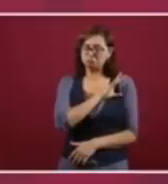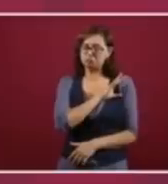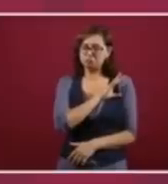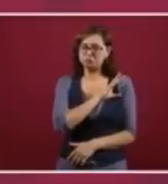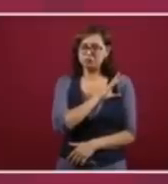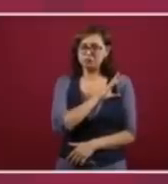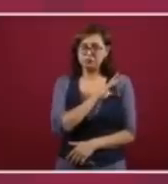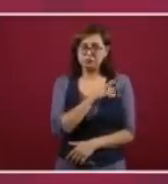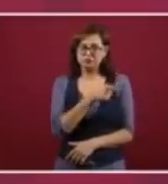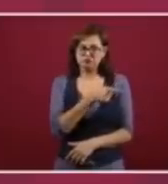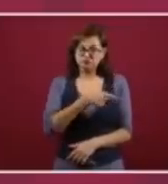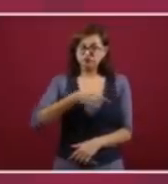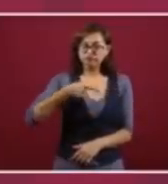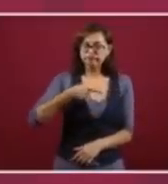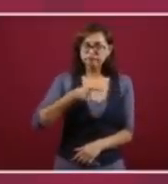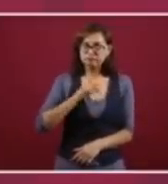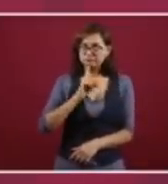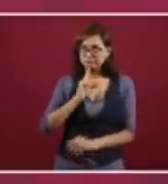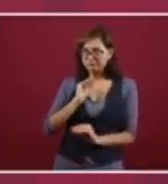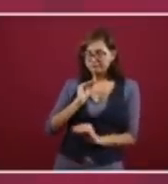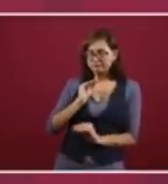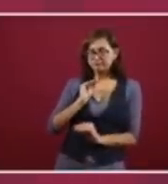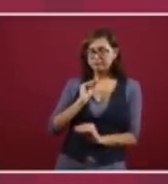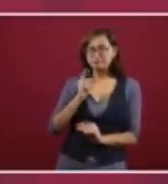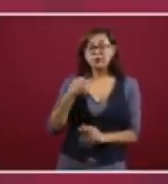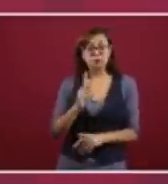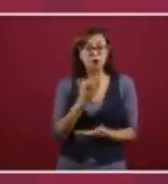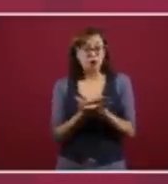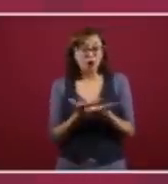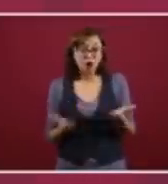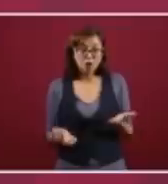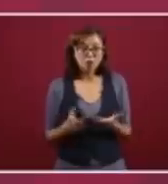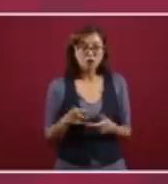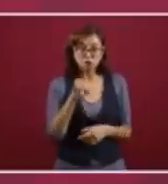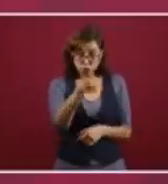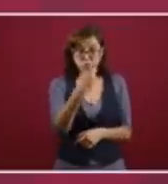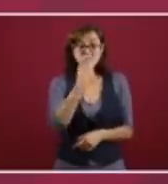por amenazas, pero ahora que lo estás diciendo,